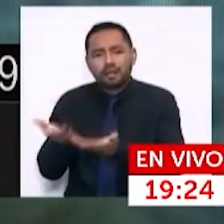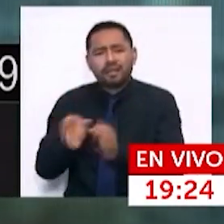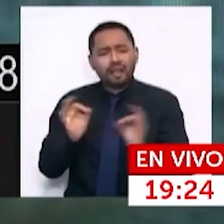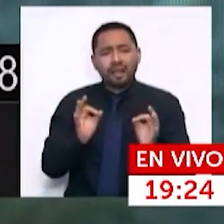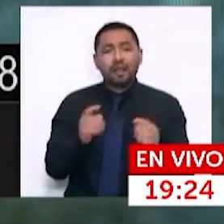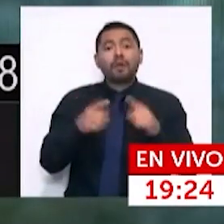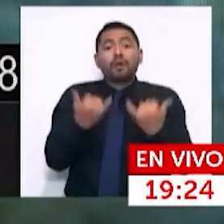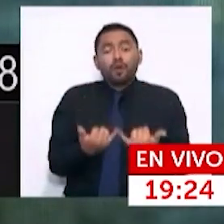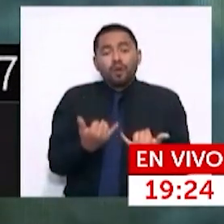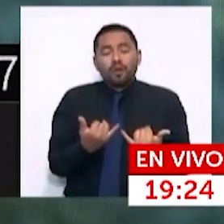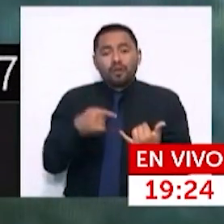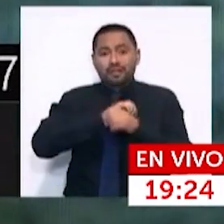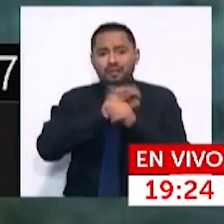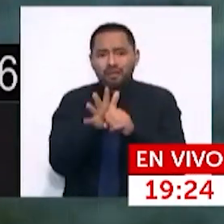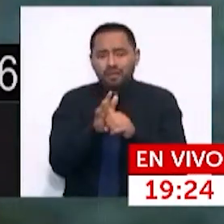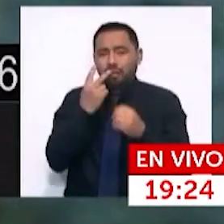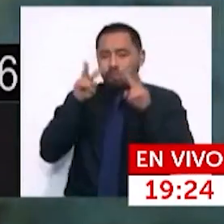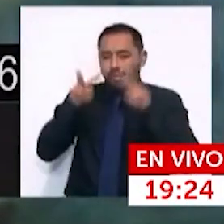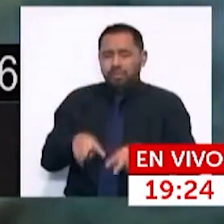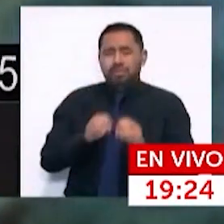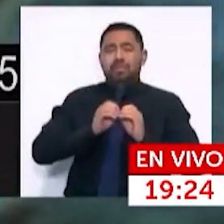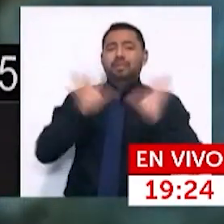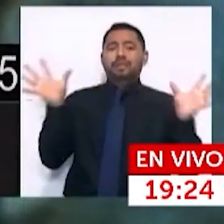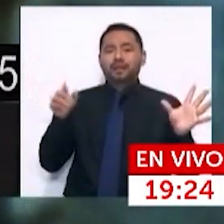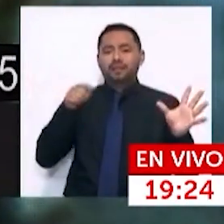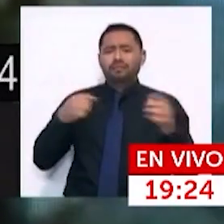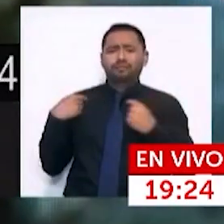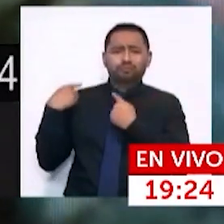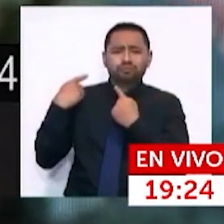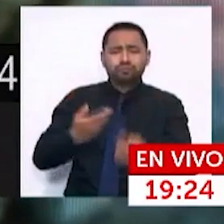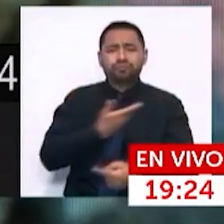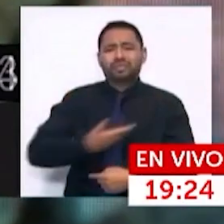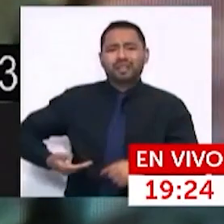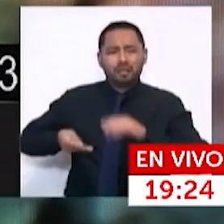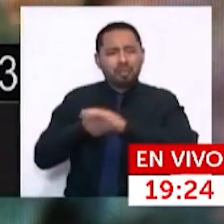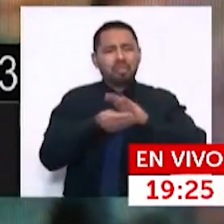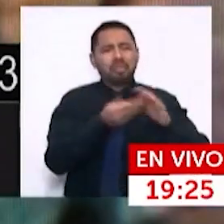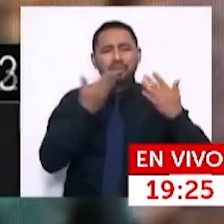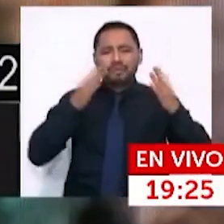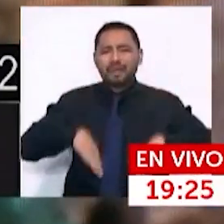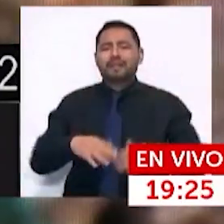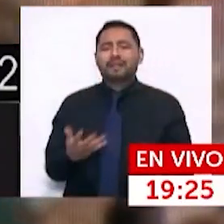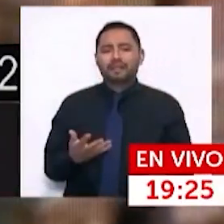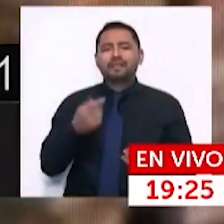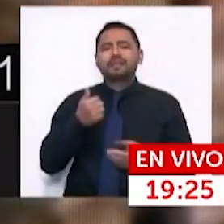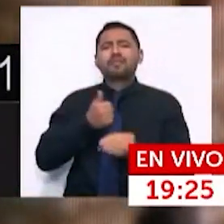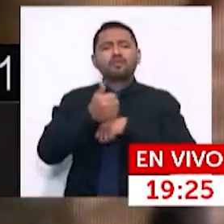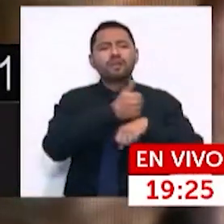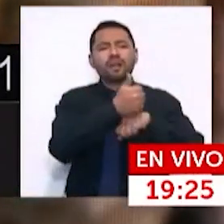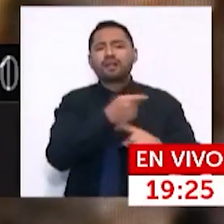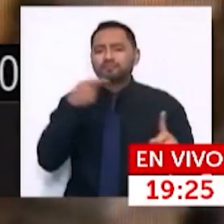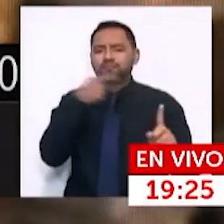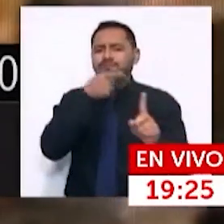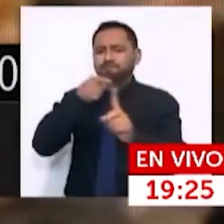pandemia no hay alguien quien les lleve un pan a la boca pero esto hoy en día esta pandemia ha desnudado la precariedad de este edifico